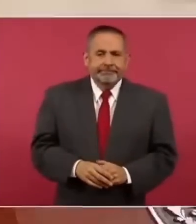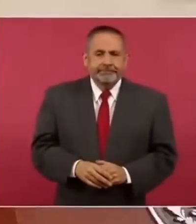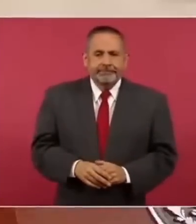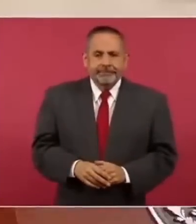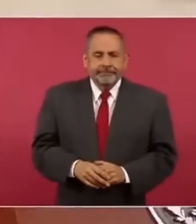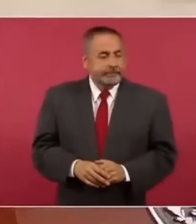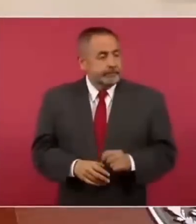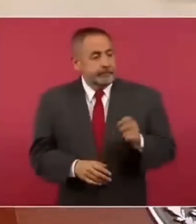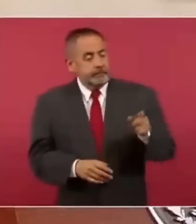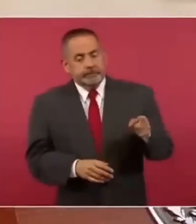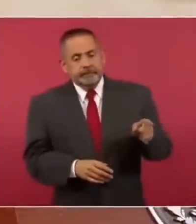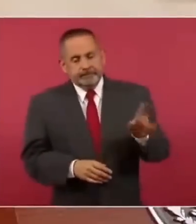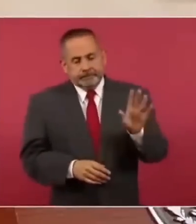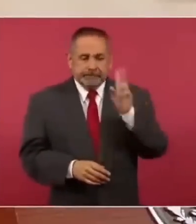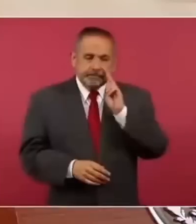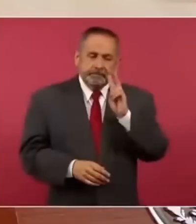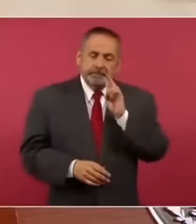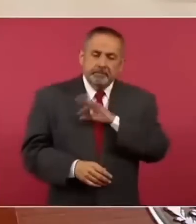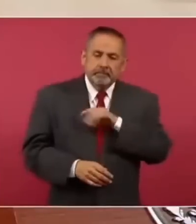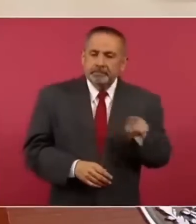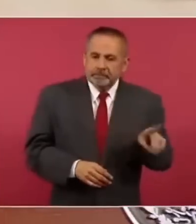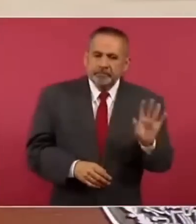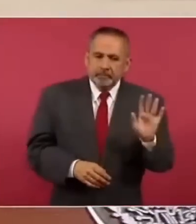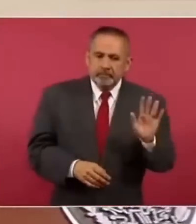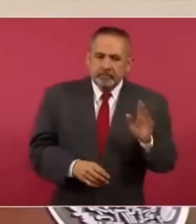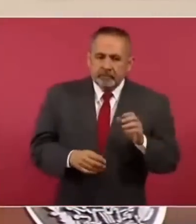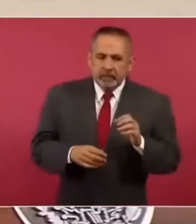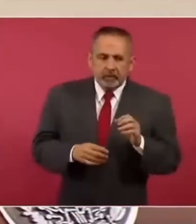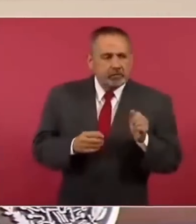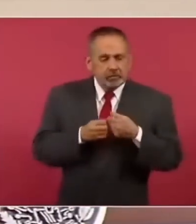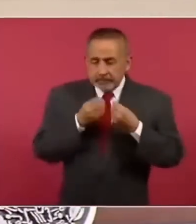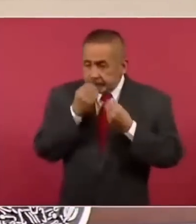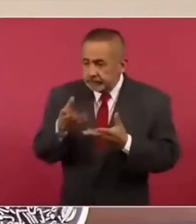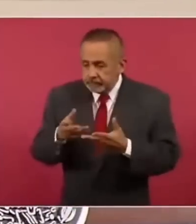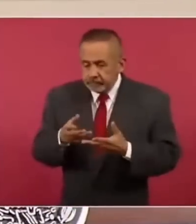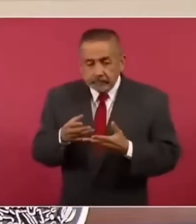Y esa es una manera de hacer justicia.